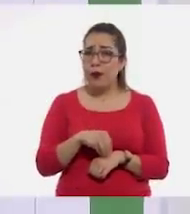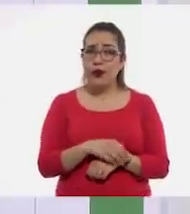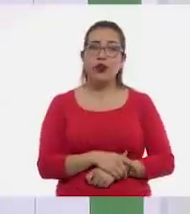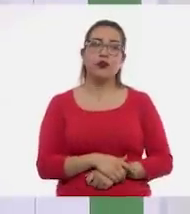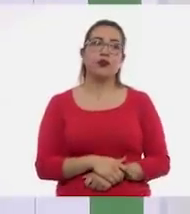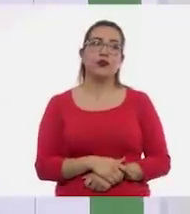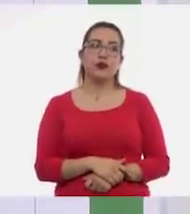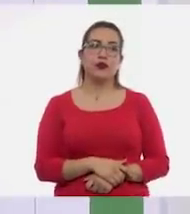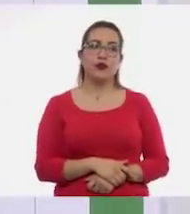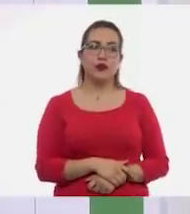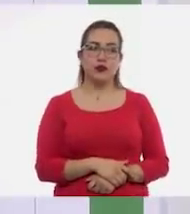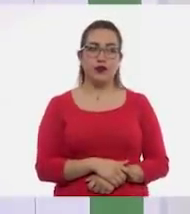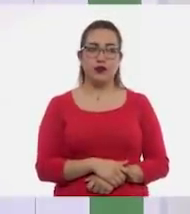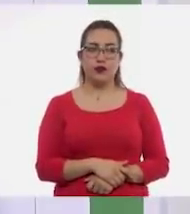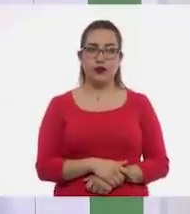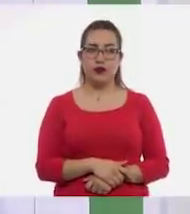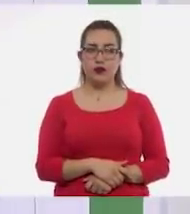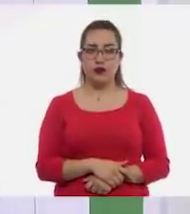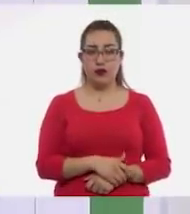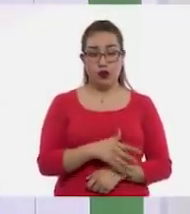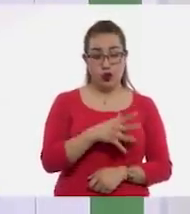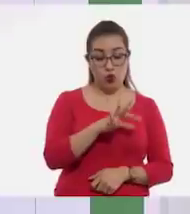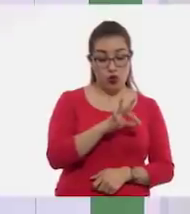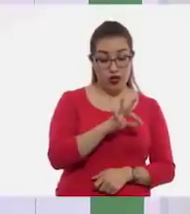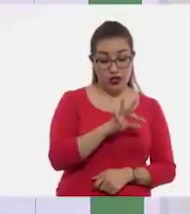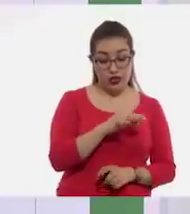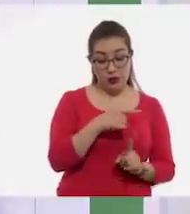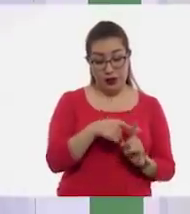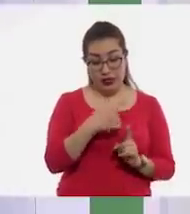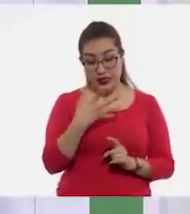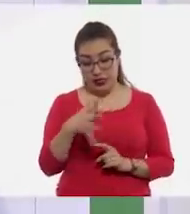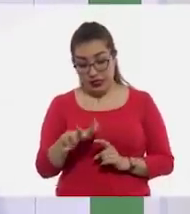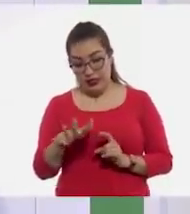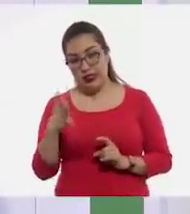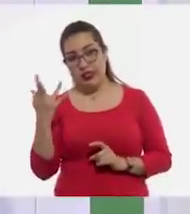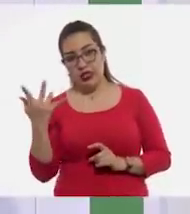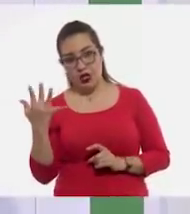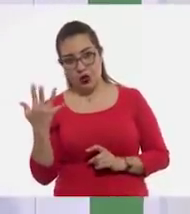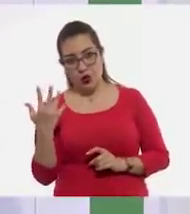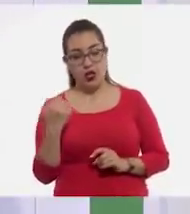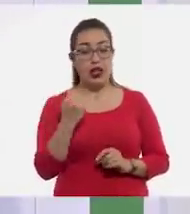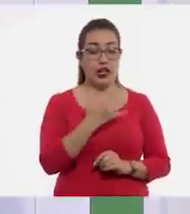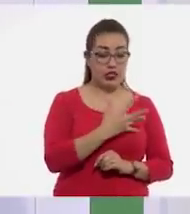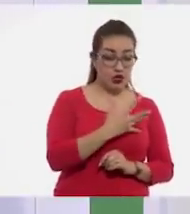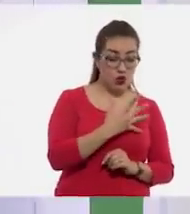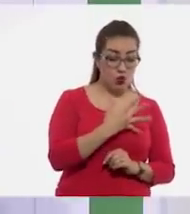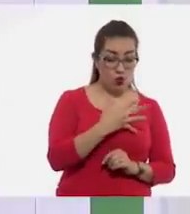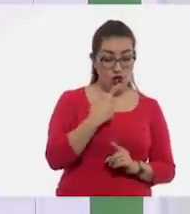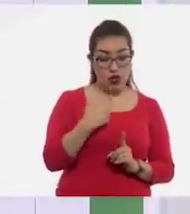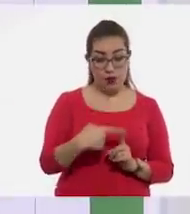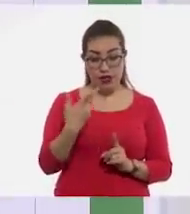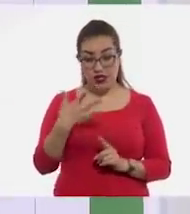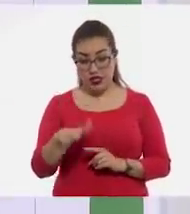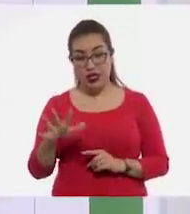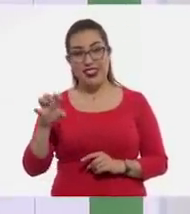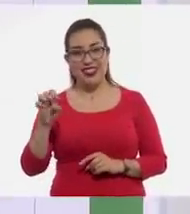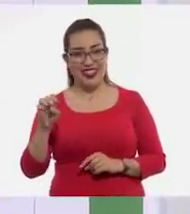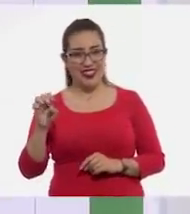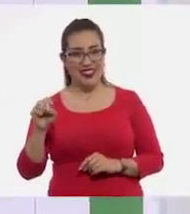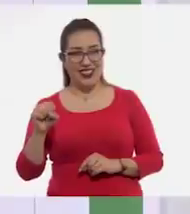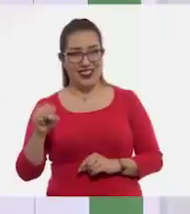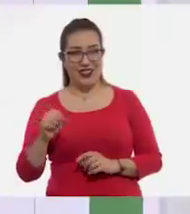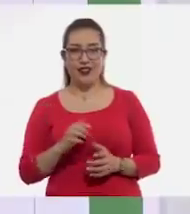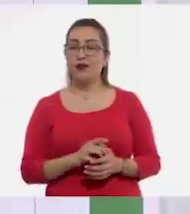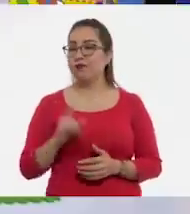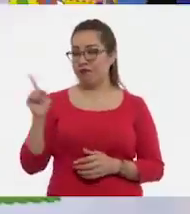40. Así es. 40 más 10, 50. Más 10, 60. Ahí está. Perfecto.